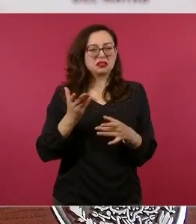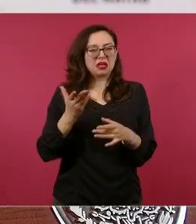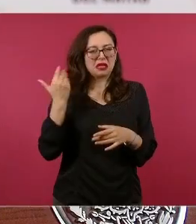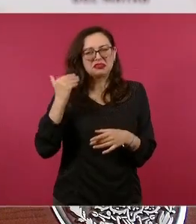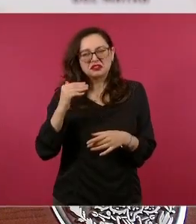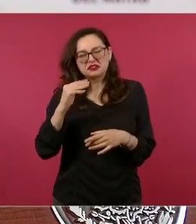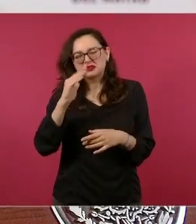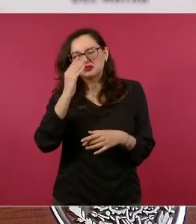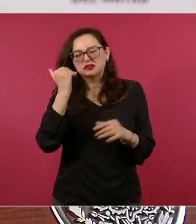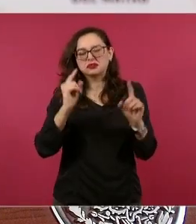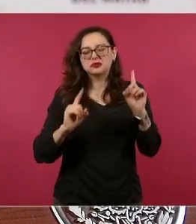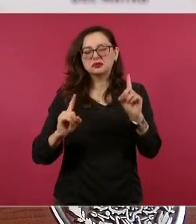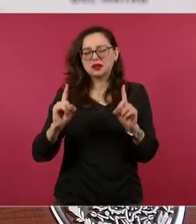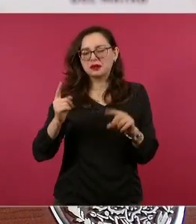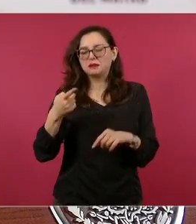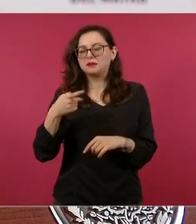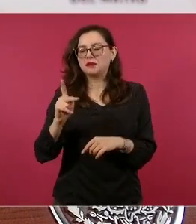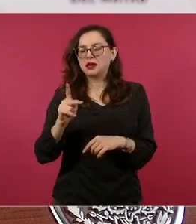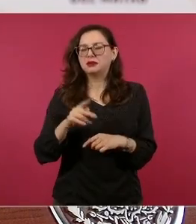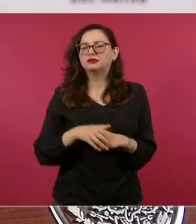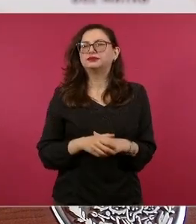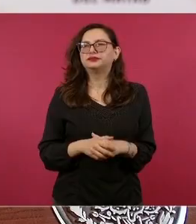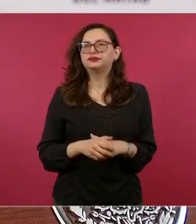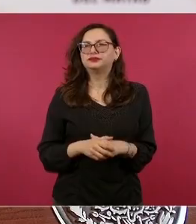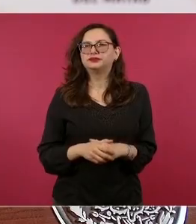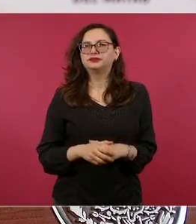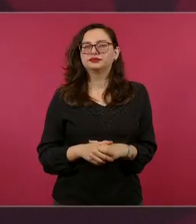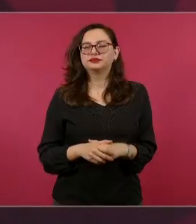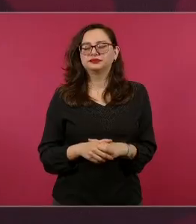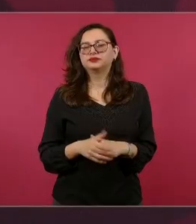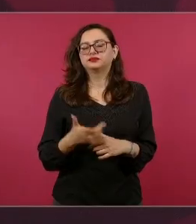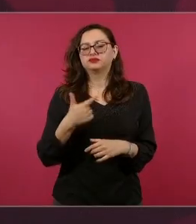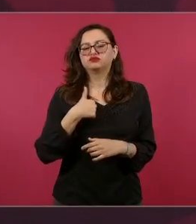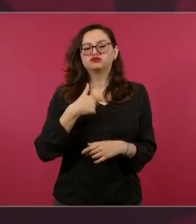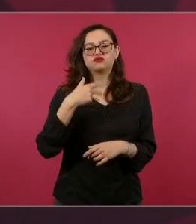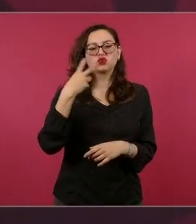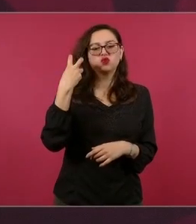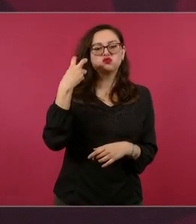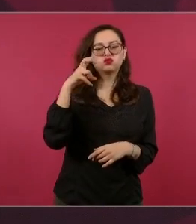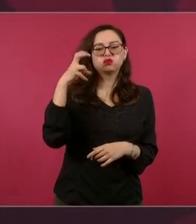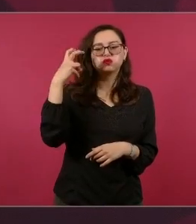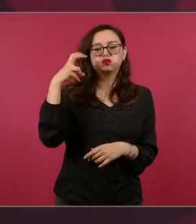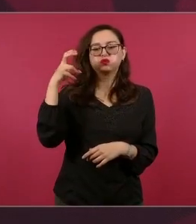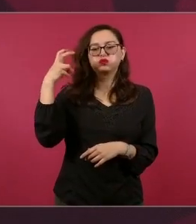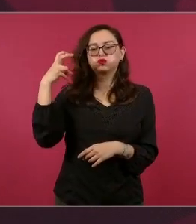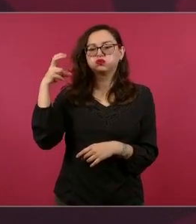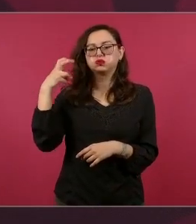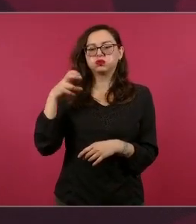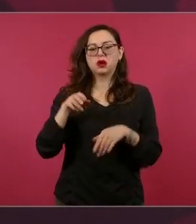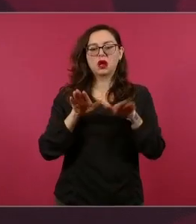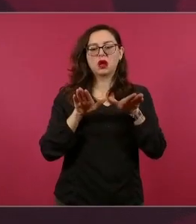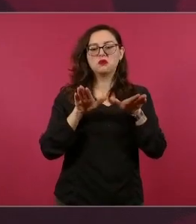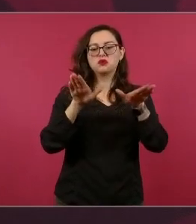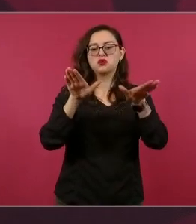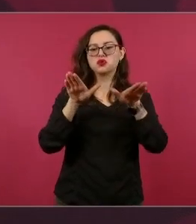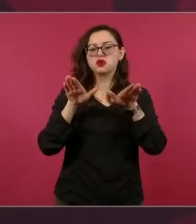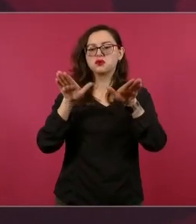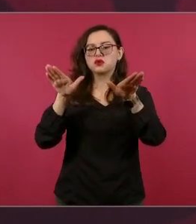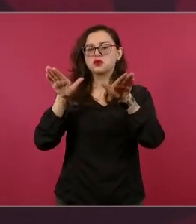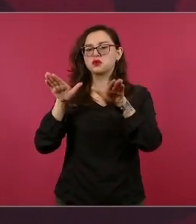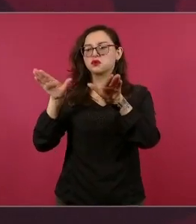Me invitaban los pilotos de Mexicana, de Aeroméxico, a la cabina, porque querían saber.